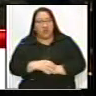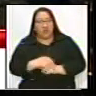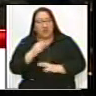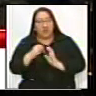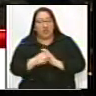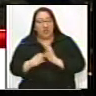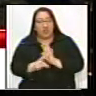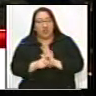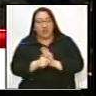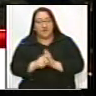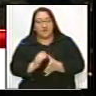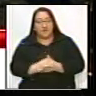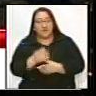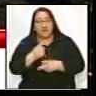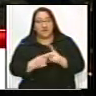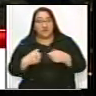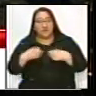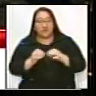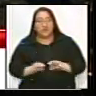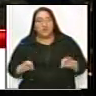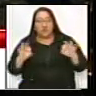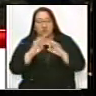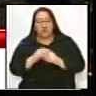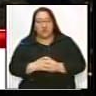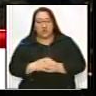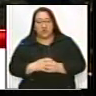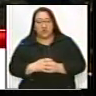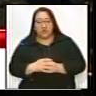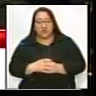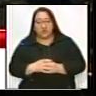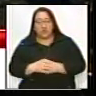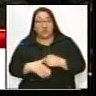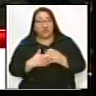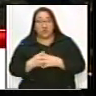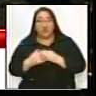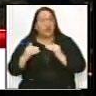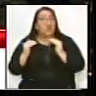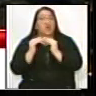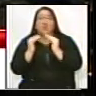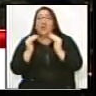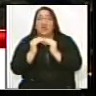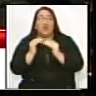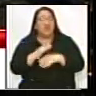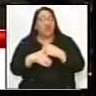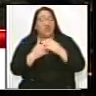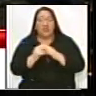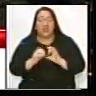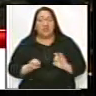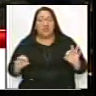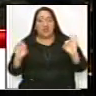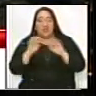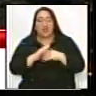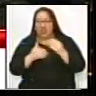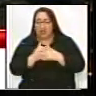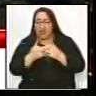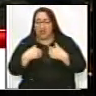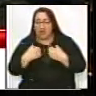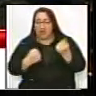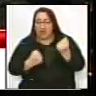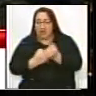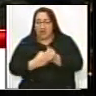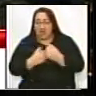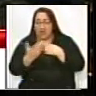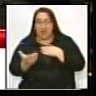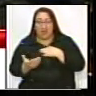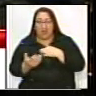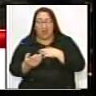de ley, que para mí es muy importante. Entonces, señores, todos somos iguales y todos somos importantes y todos podemos colaborar. Ahora le